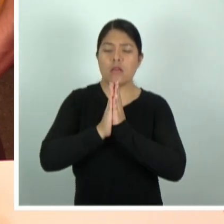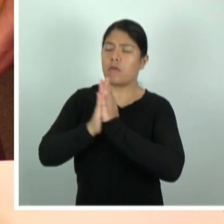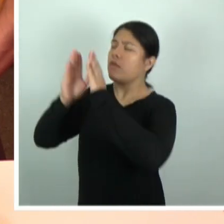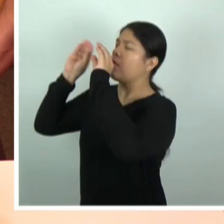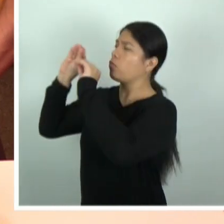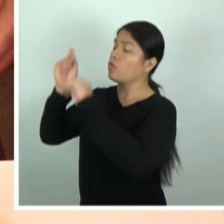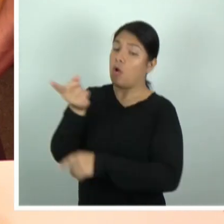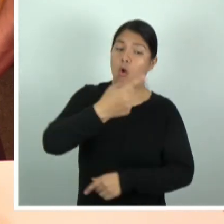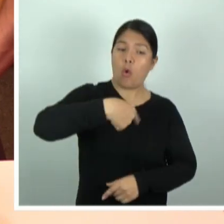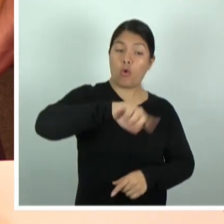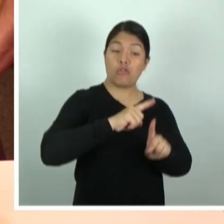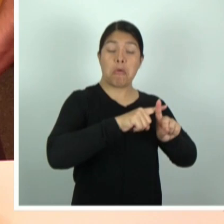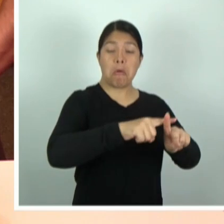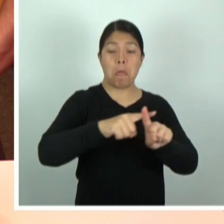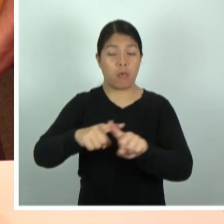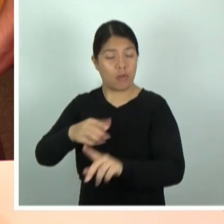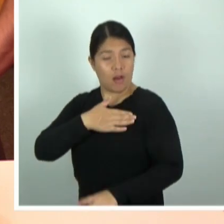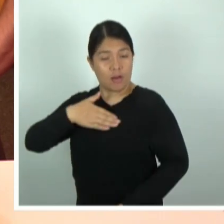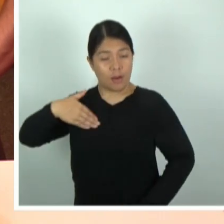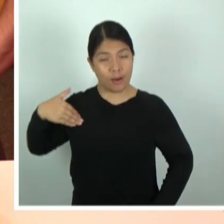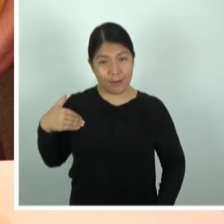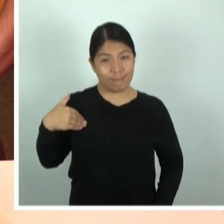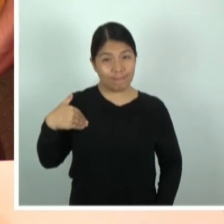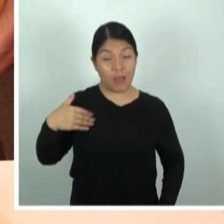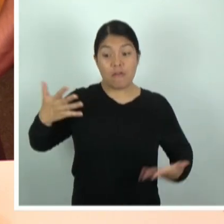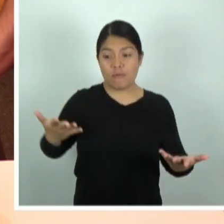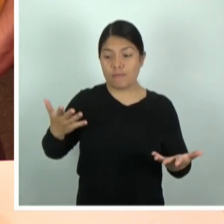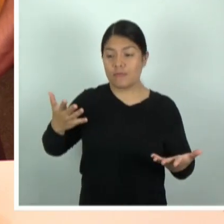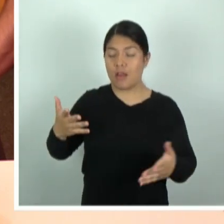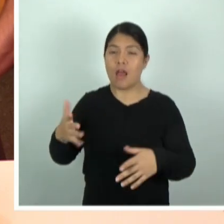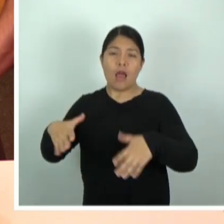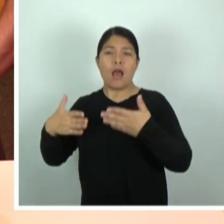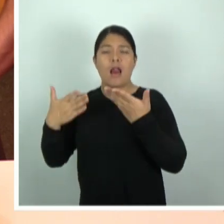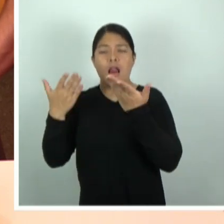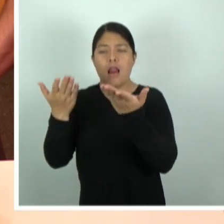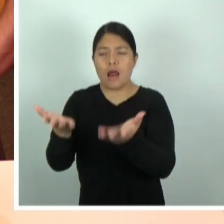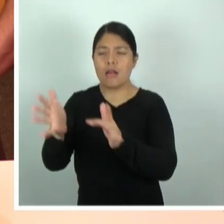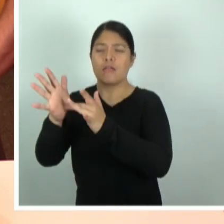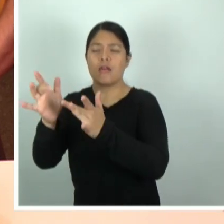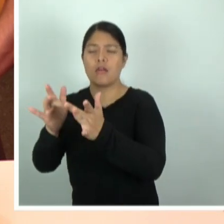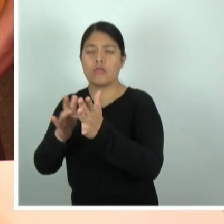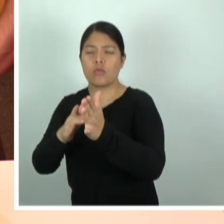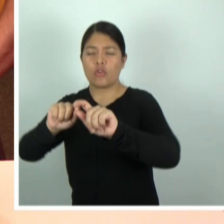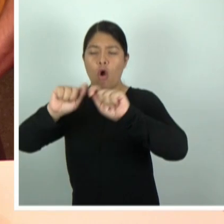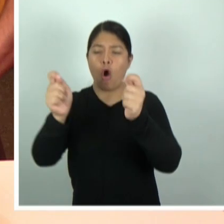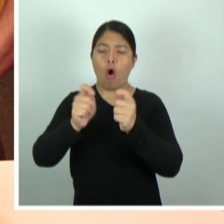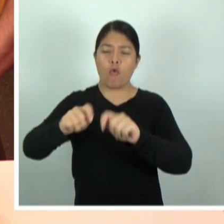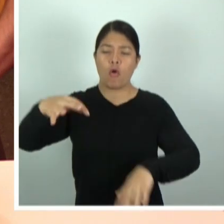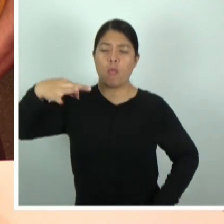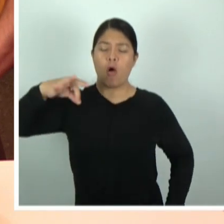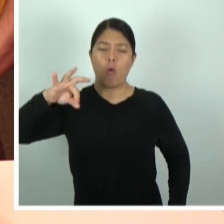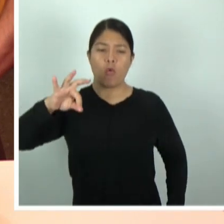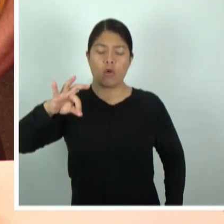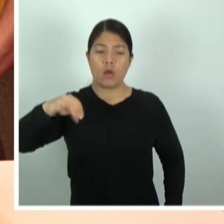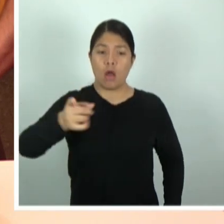y queridos, la gracia de Jesucristo es la única forma de poder vivir